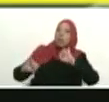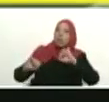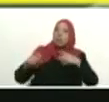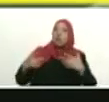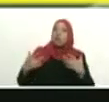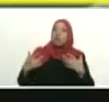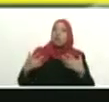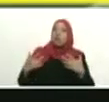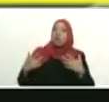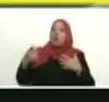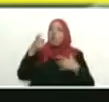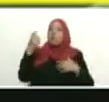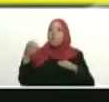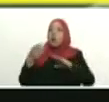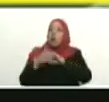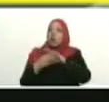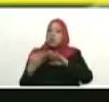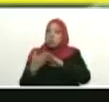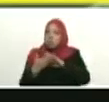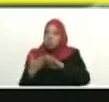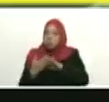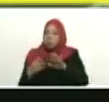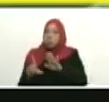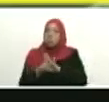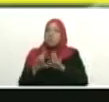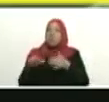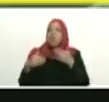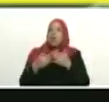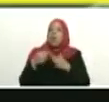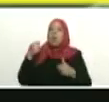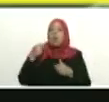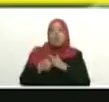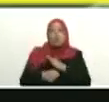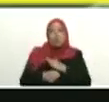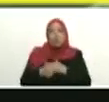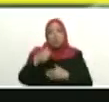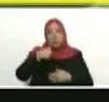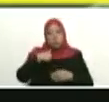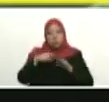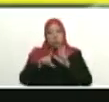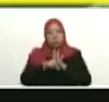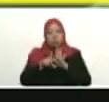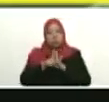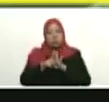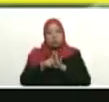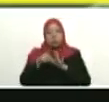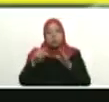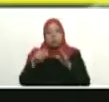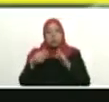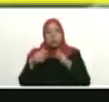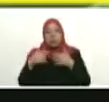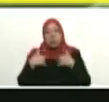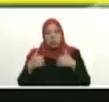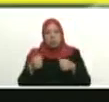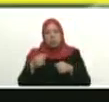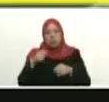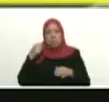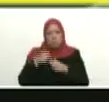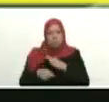Primero una resolución que regule eso, hasta que lo prohíba, dije yo, una idea extremista, no sé si será